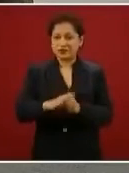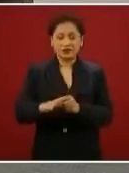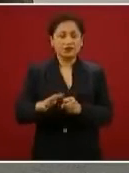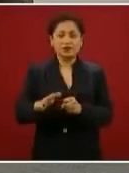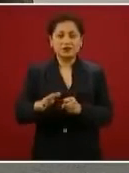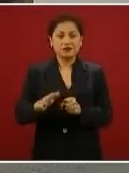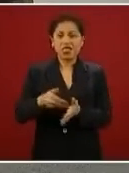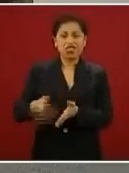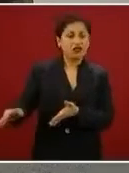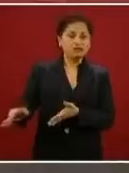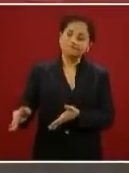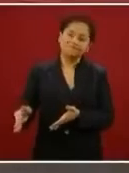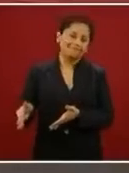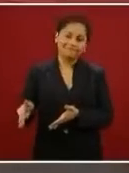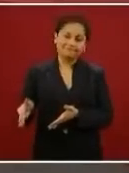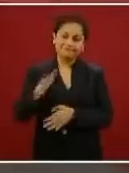actuar así.